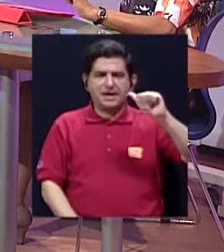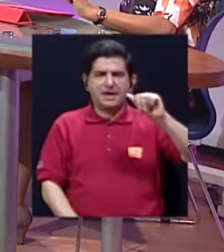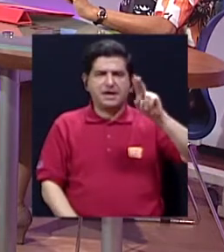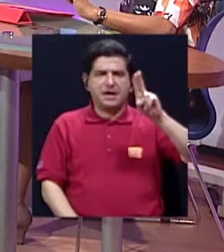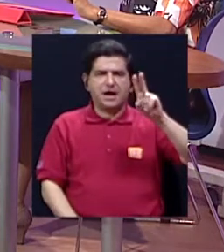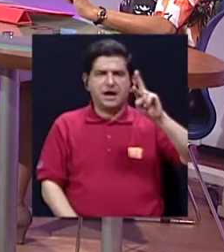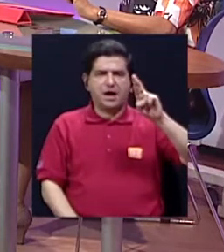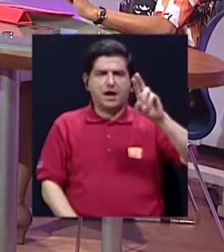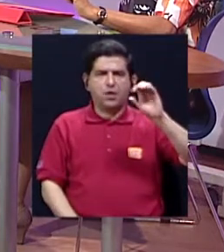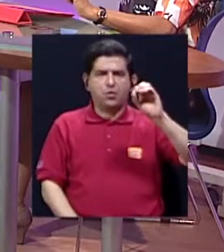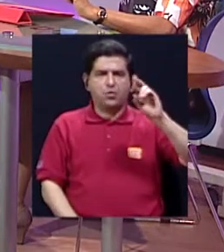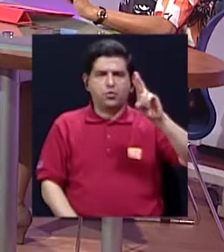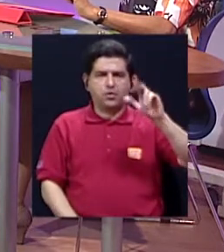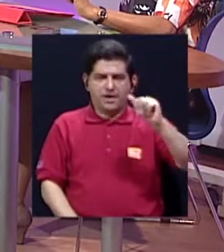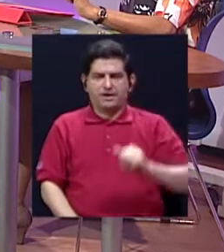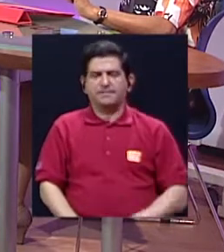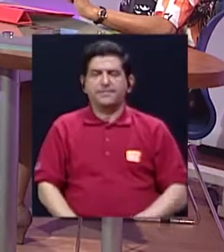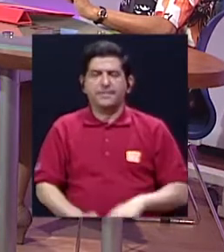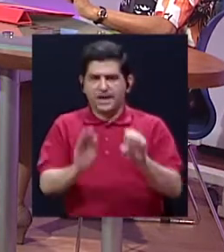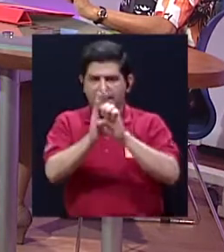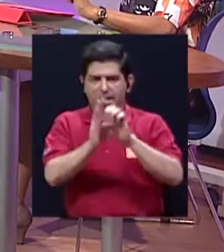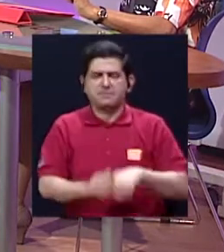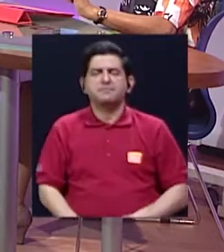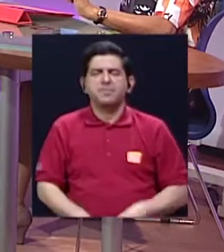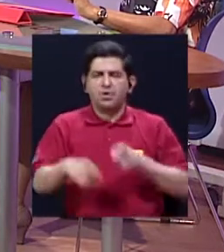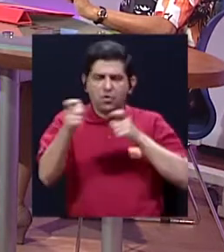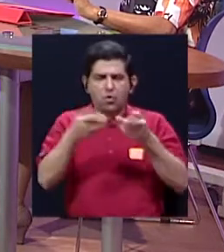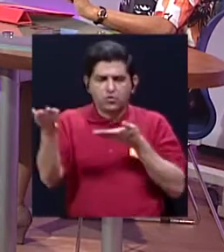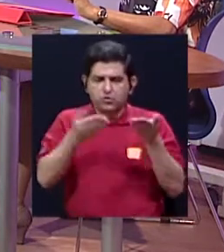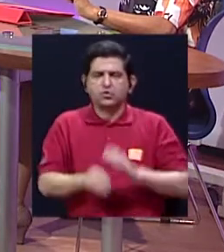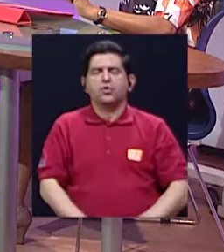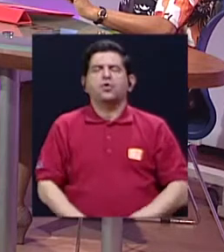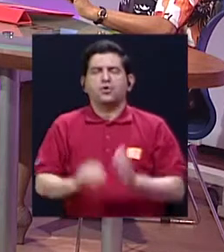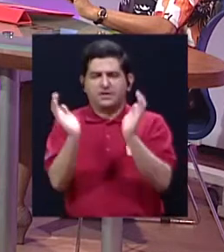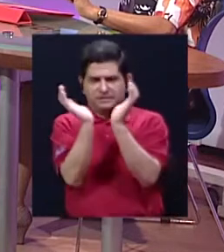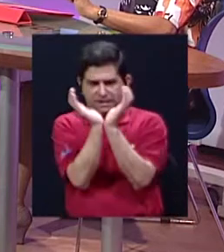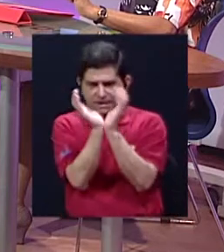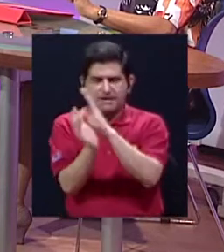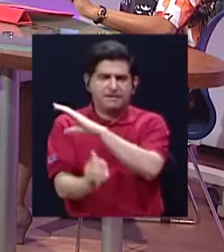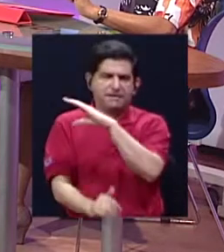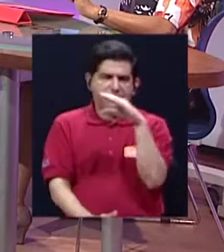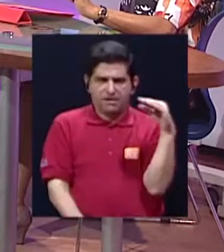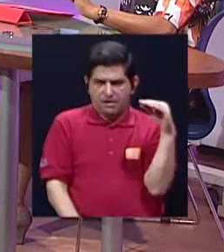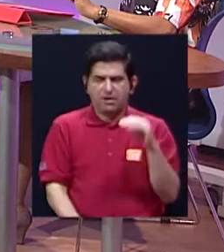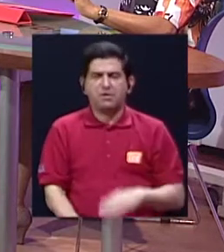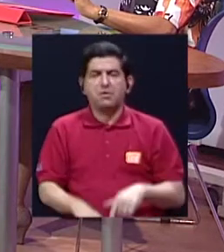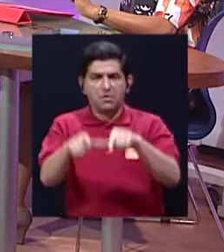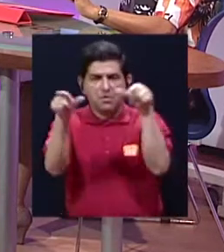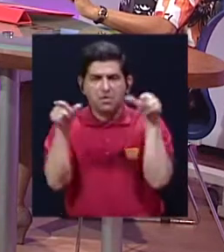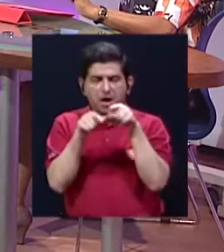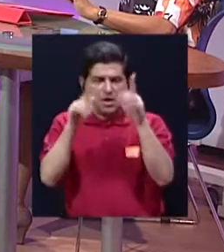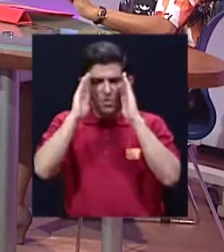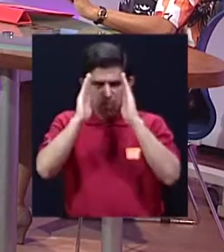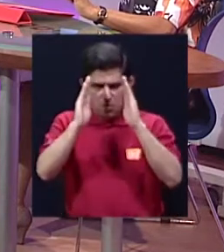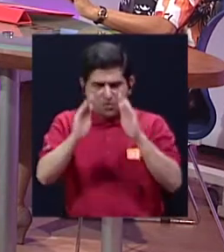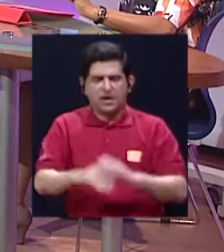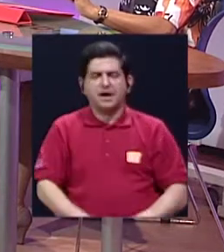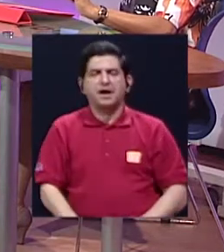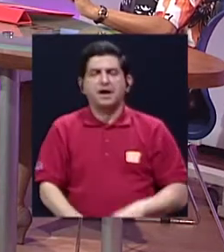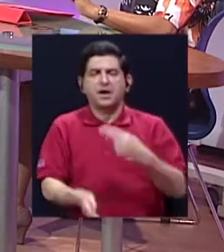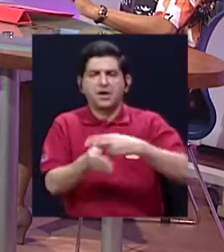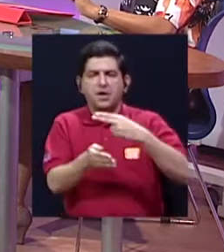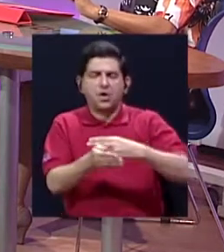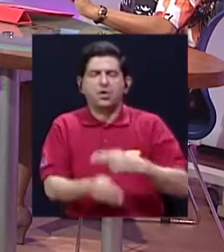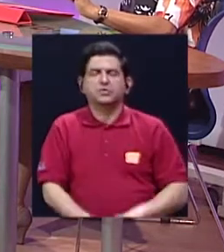tienen que hacer. Por ejemplo, acudir a la Contraloría de Servicios de la Caja o del lugar donde están siendo atendidas, Hospital